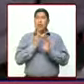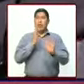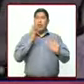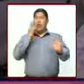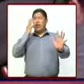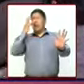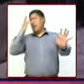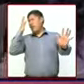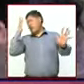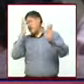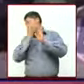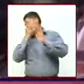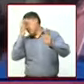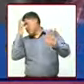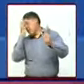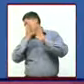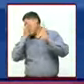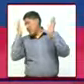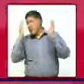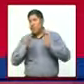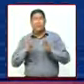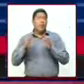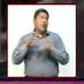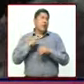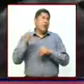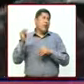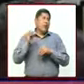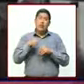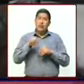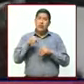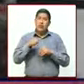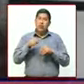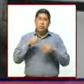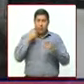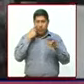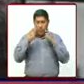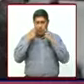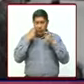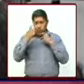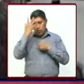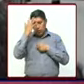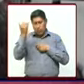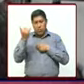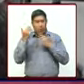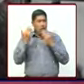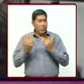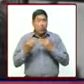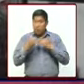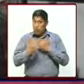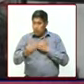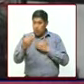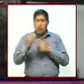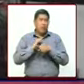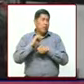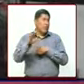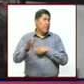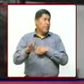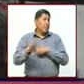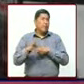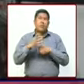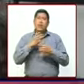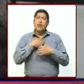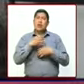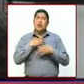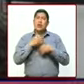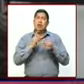están largas, Miriam y Denise, y sí hay que tomar nuevas previsiones, porque en este caso, y más adelante se los voy a dar a conocer, el